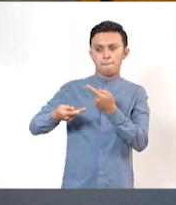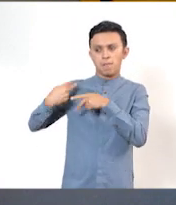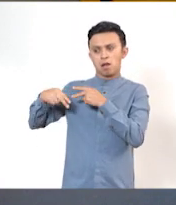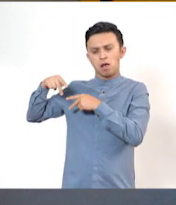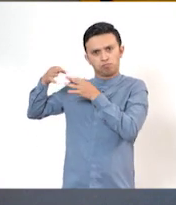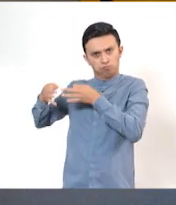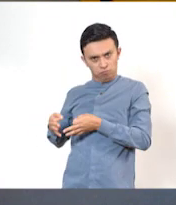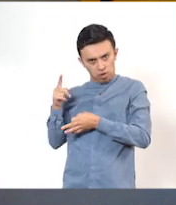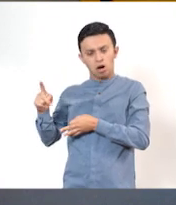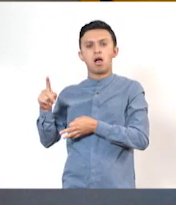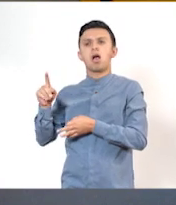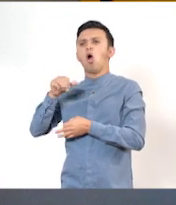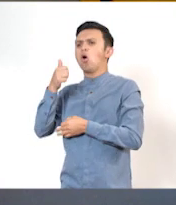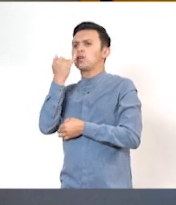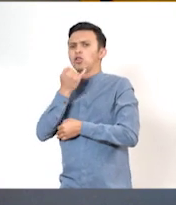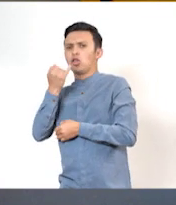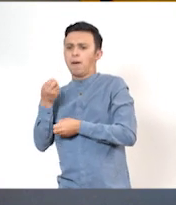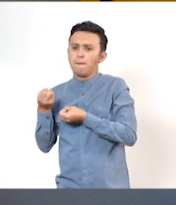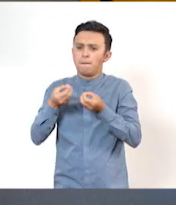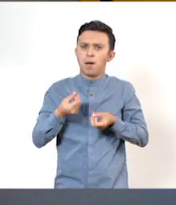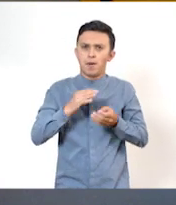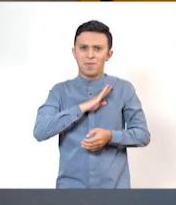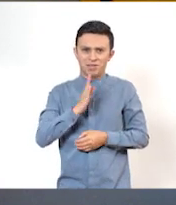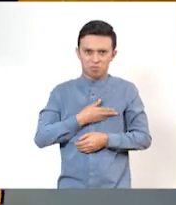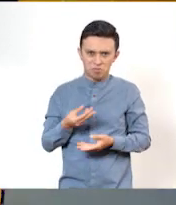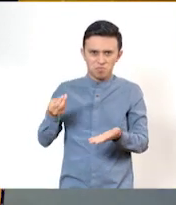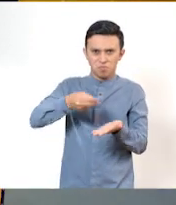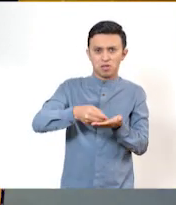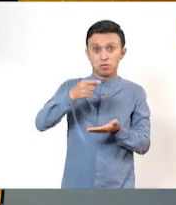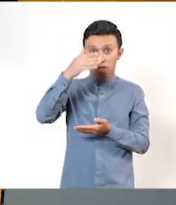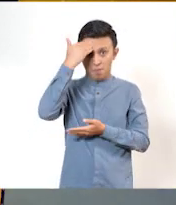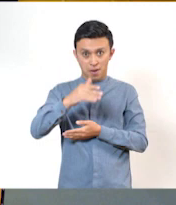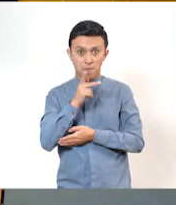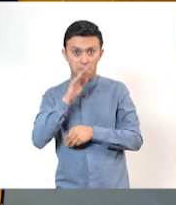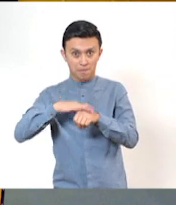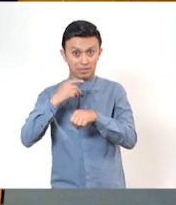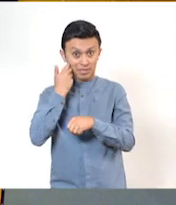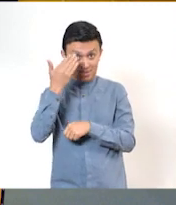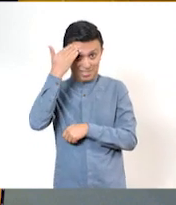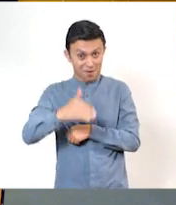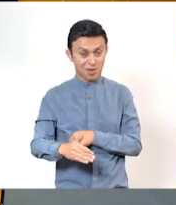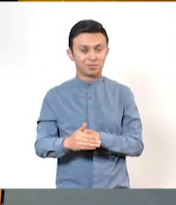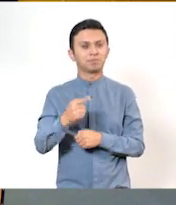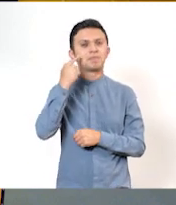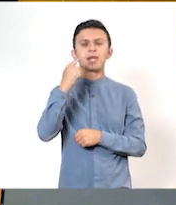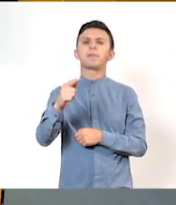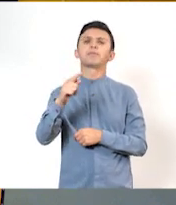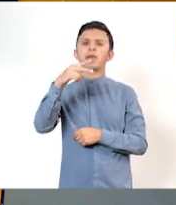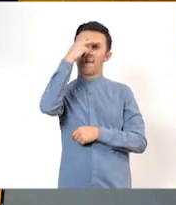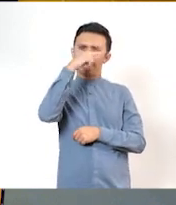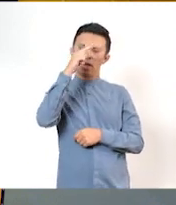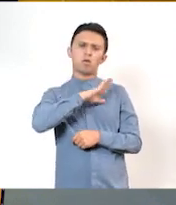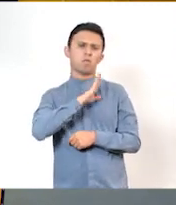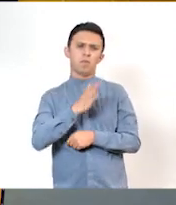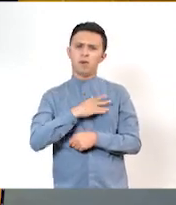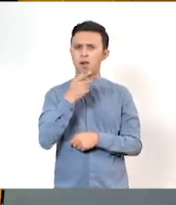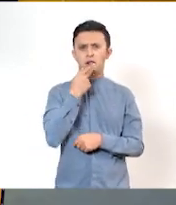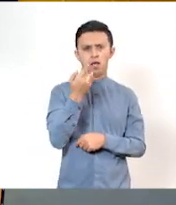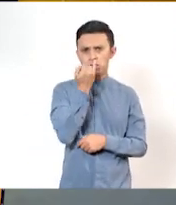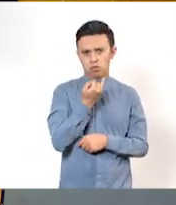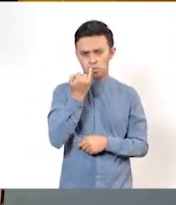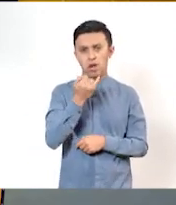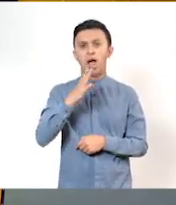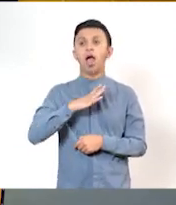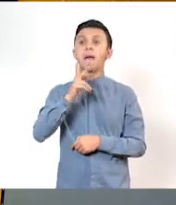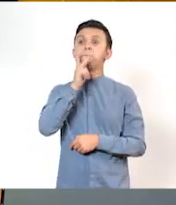hayan enriquecido el lenguaje español? ¿Ustedes saben más palabras? ¿Las quieren averiguar? En el español de México usamos